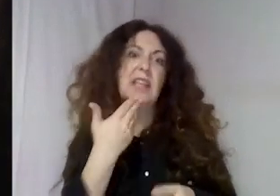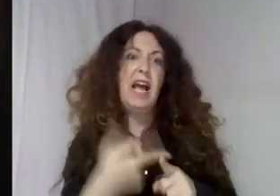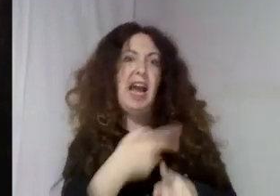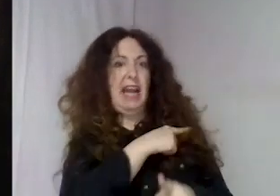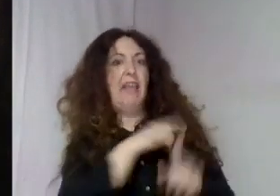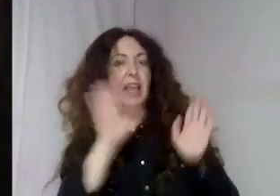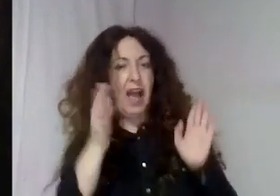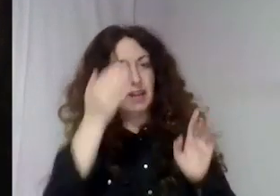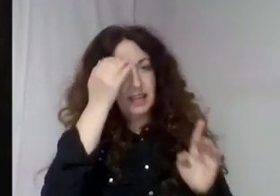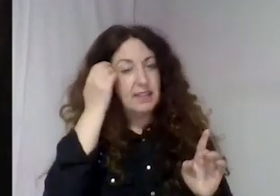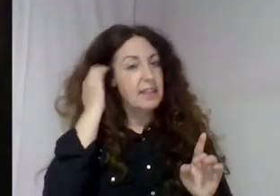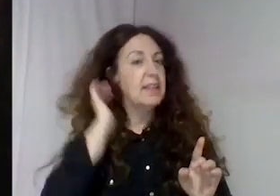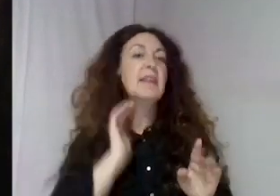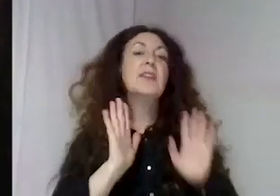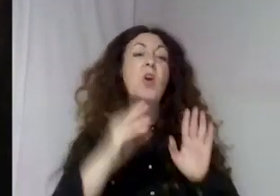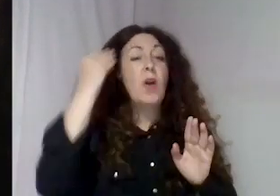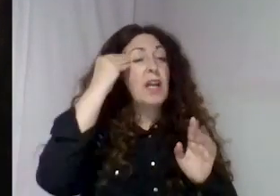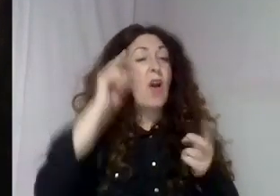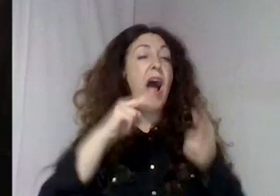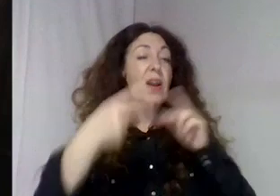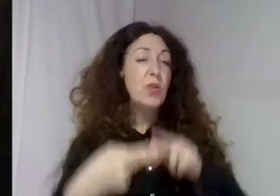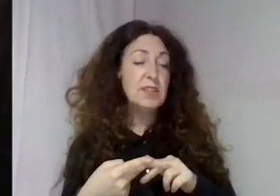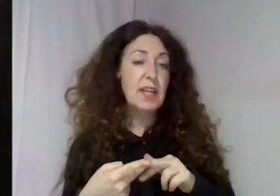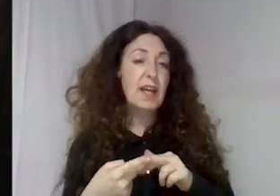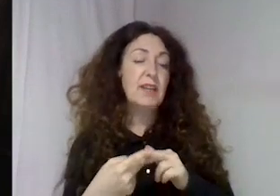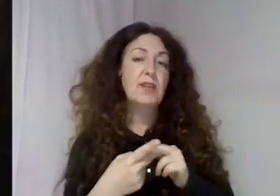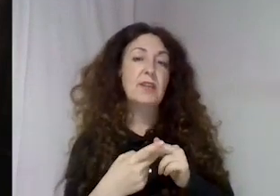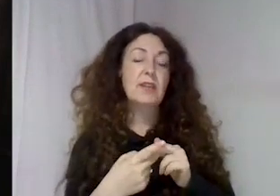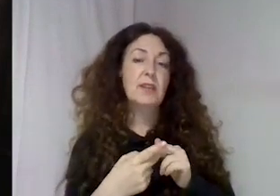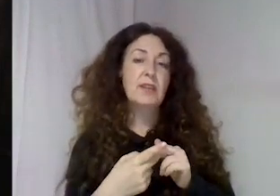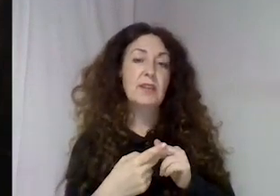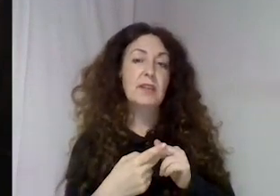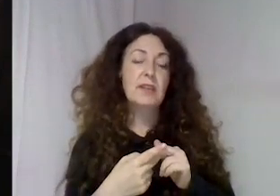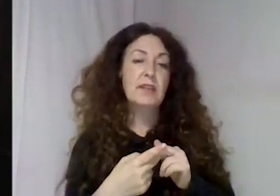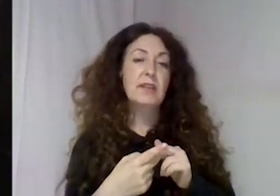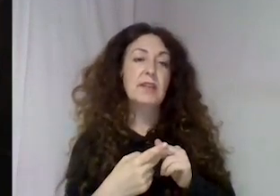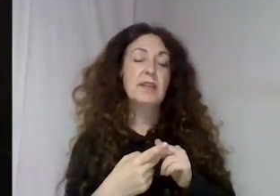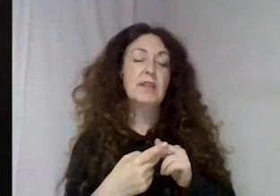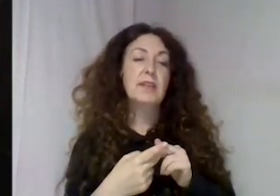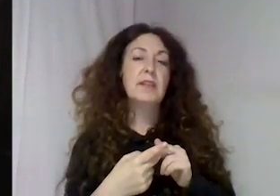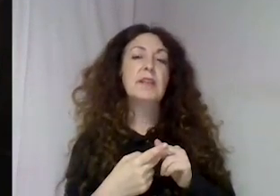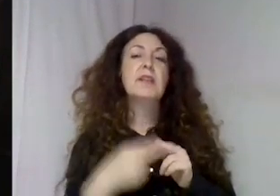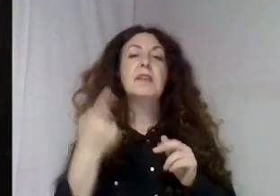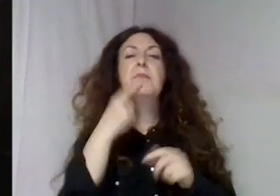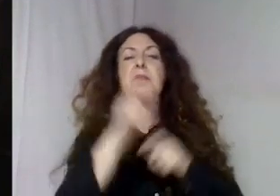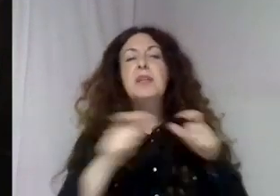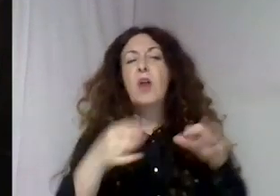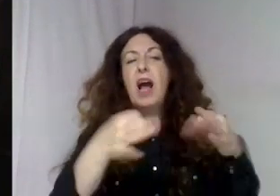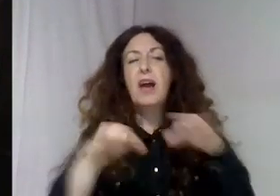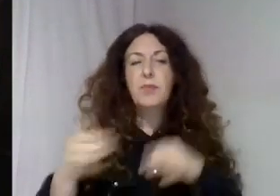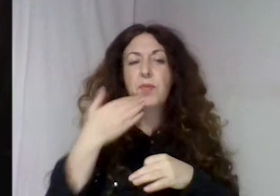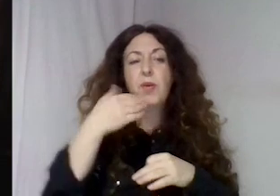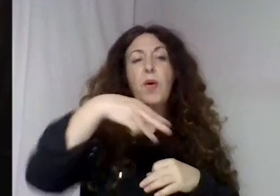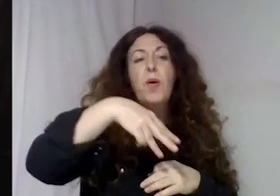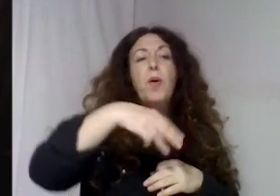anales y empezamos a narrar, y desde el momento en que narramos ya estamos construyendo algo que es una ficción, que es verosímil, pero que,